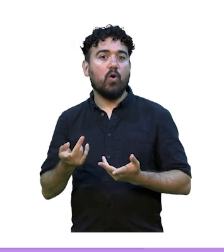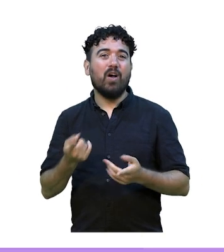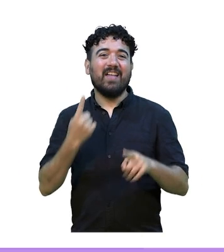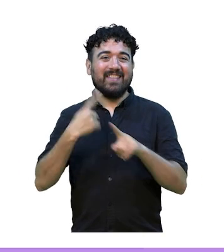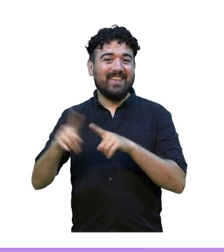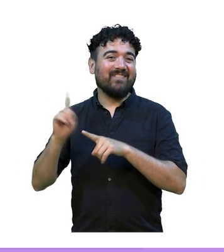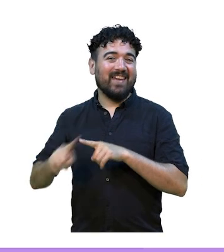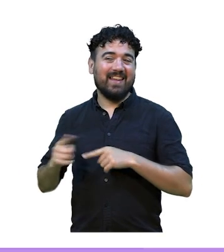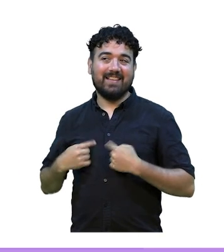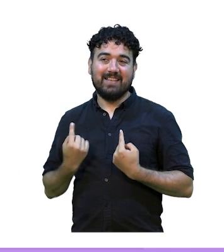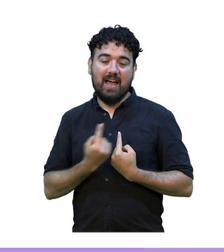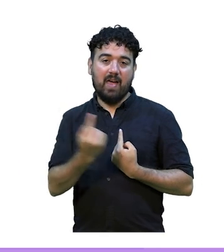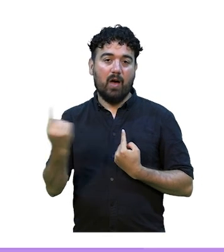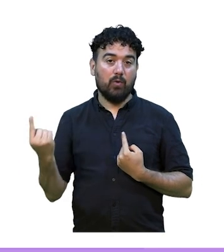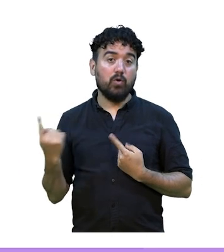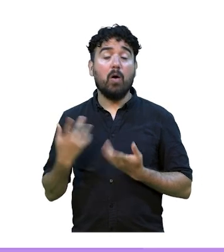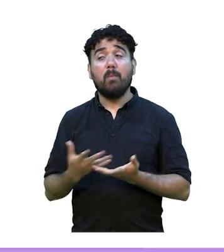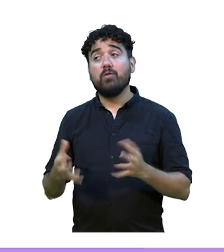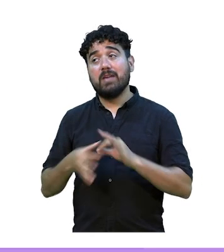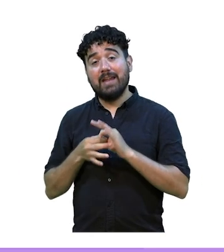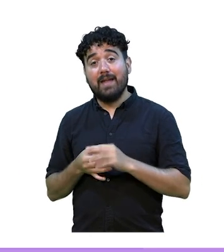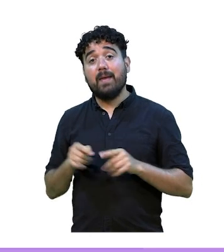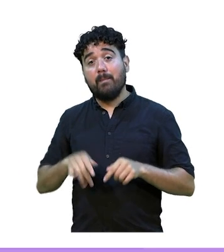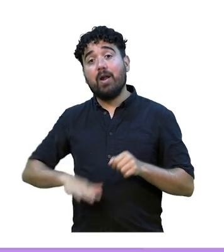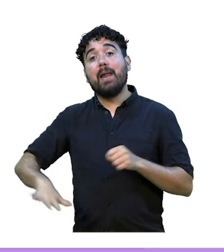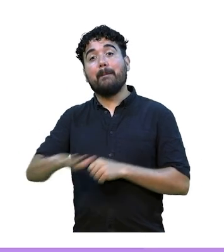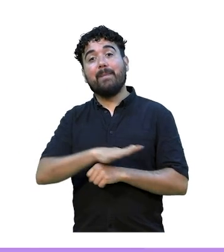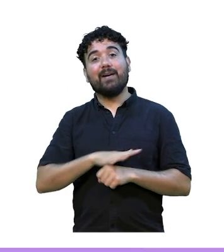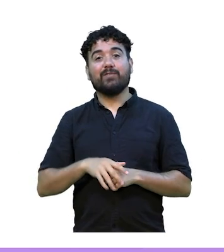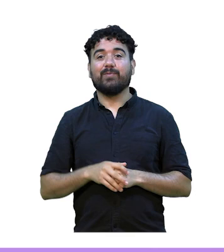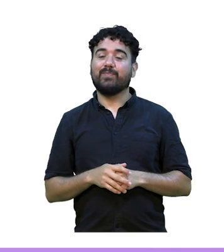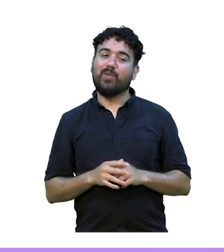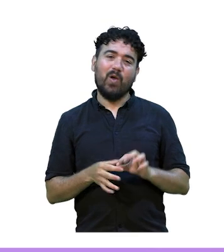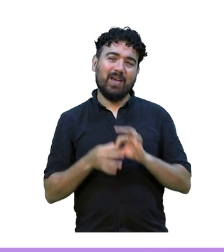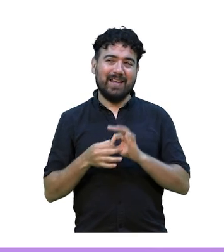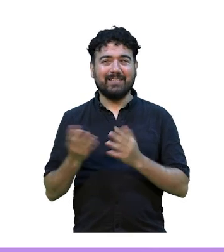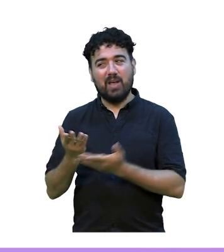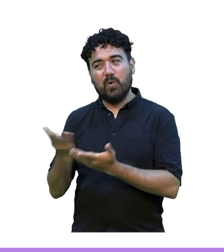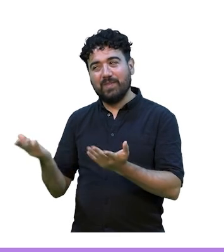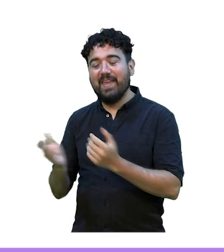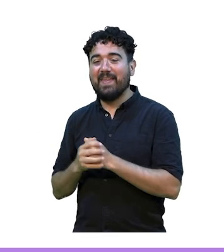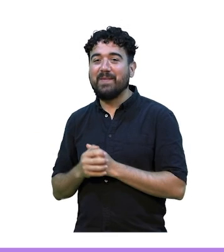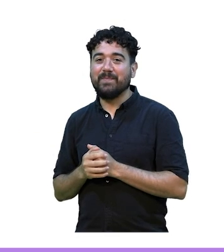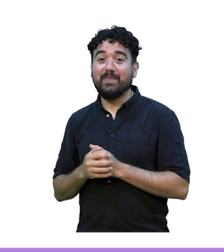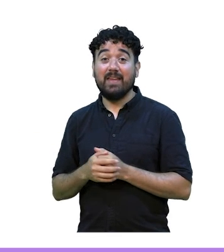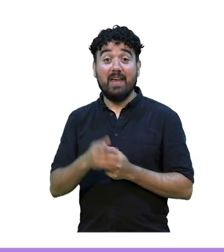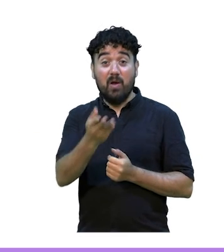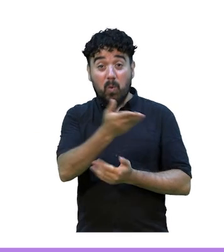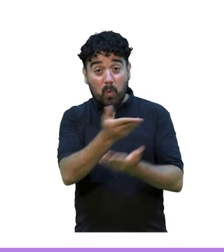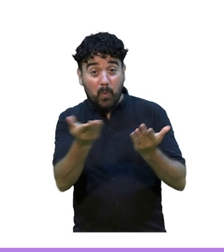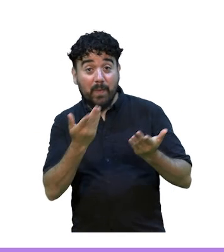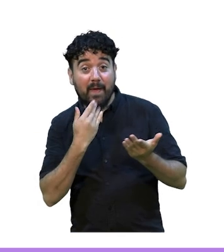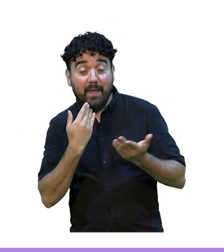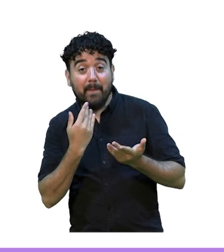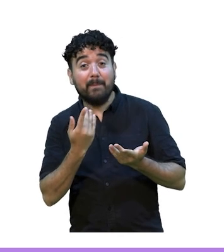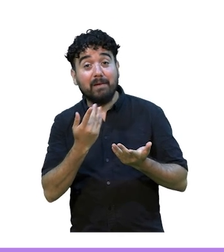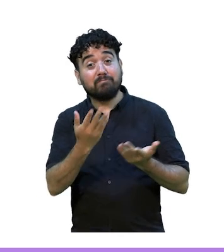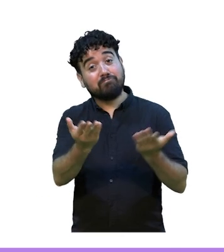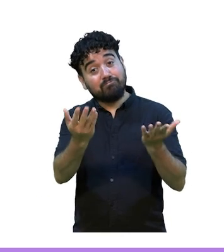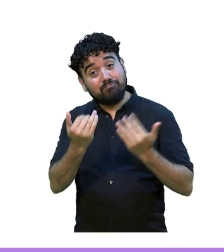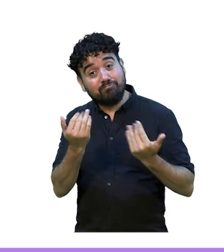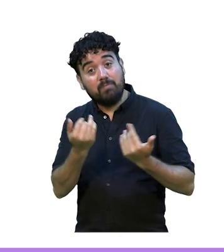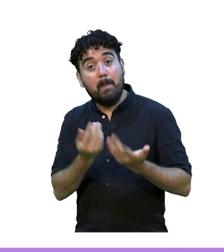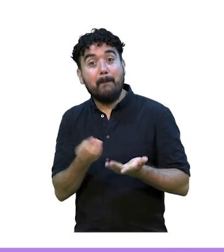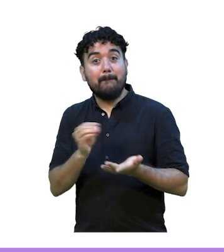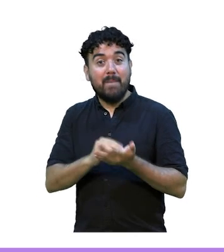cómo nos respetamos en nuestras distinciones. Y agradecer el espacio, ¿no? Bueno, gracias a ustedes y les recuerdo al